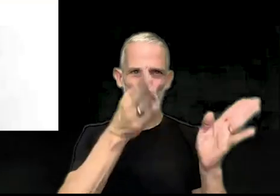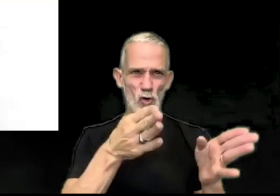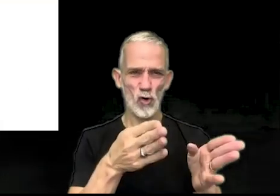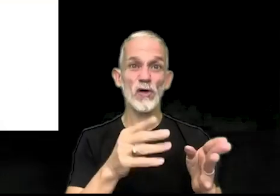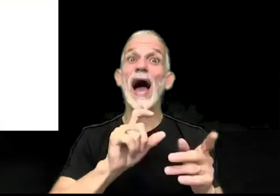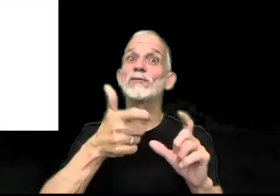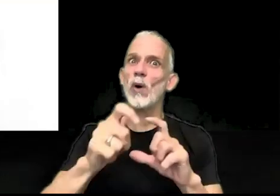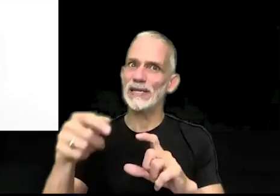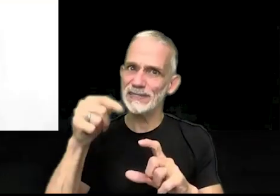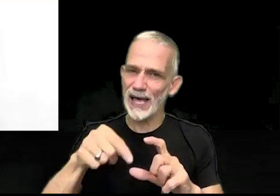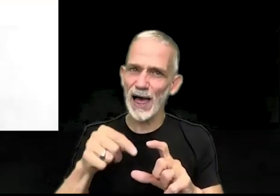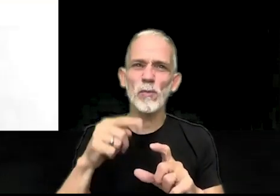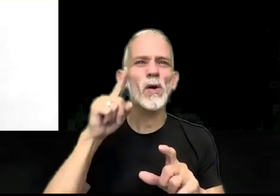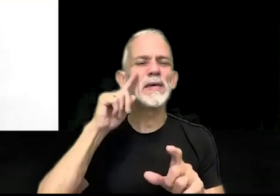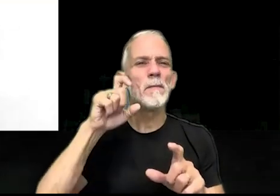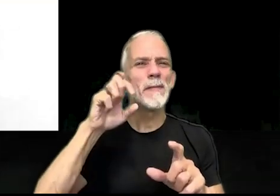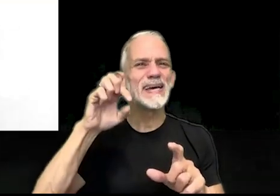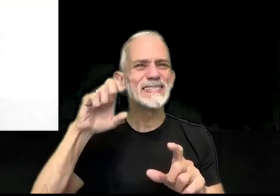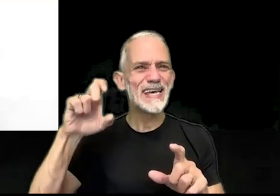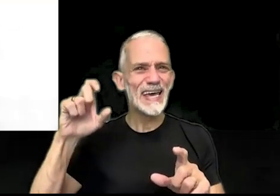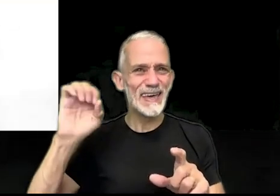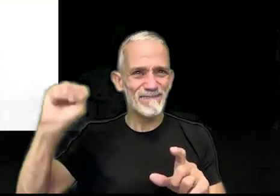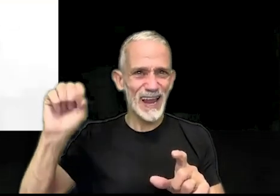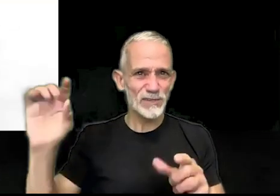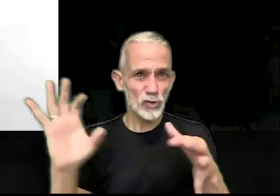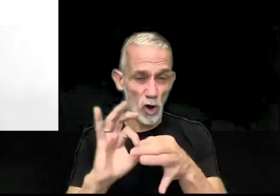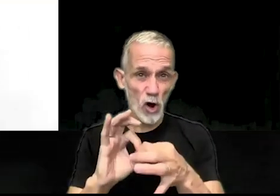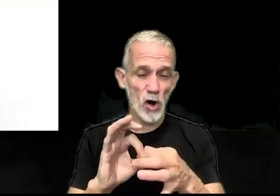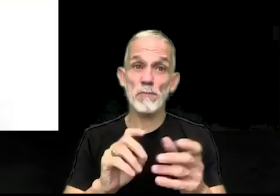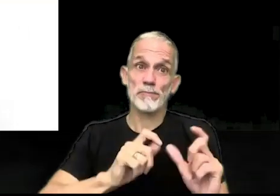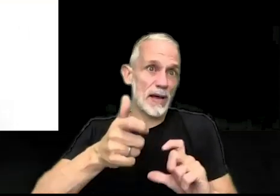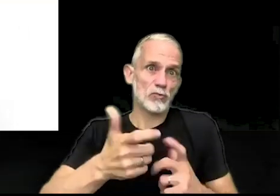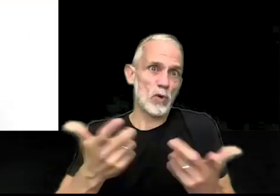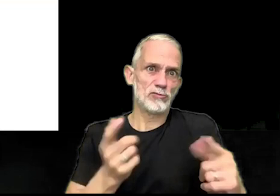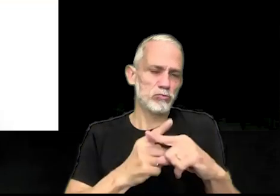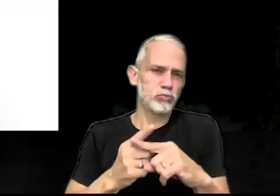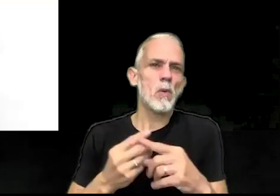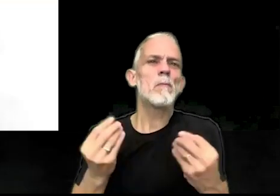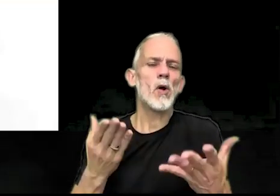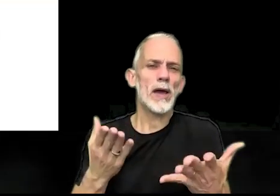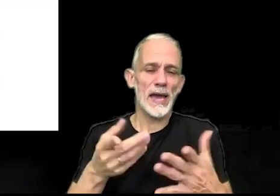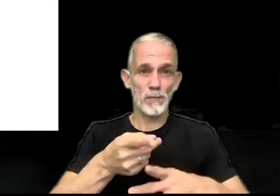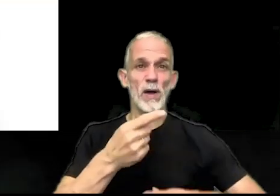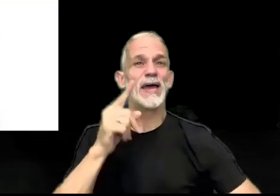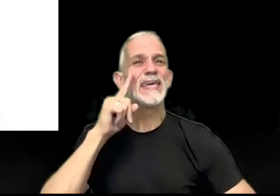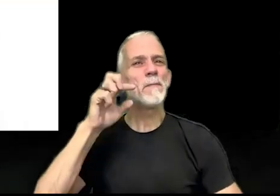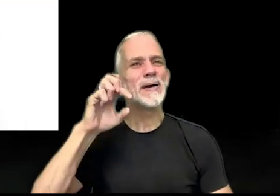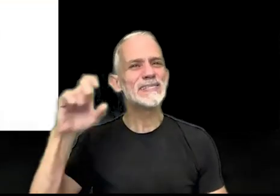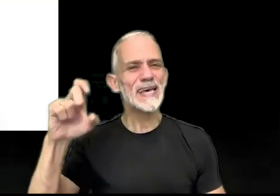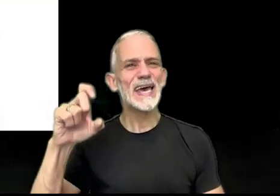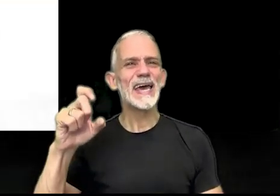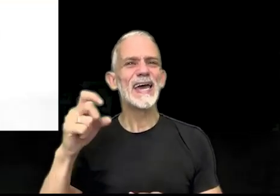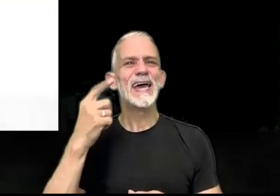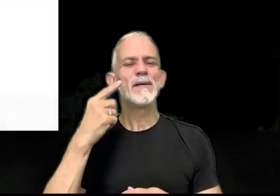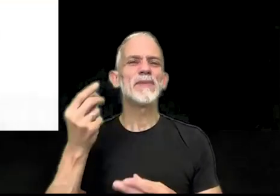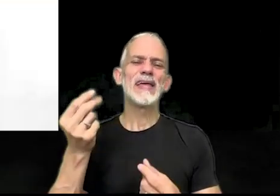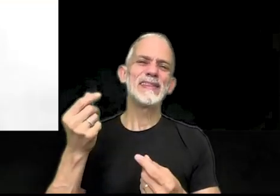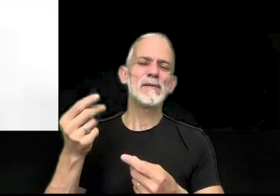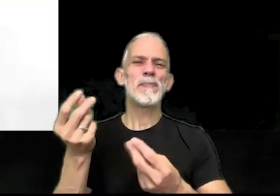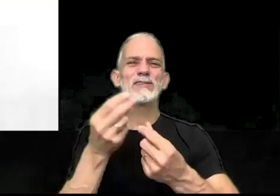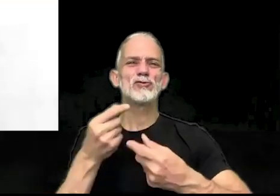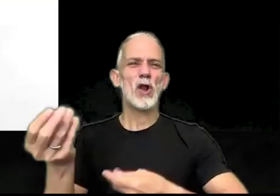inmueble actualizado por IPC. ¿Por qué lo actualizo? Porque el IPC, hoy